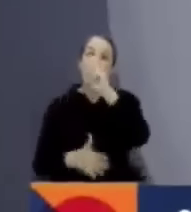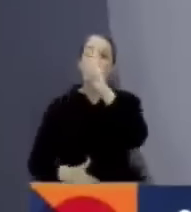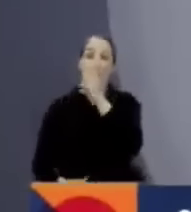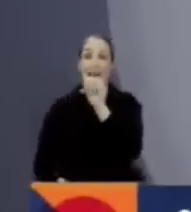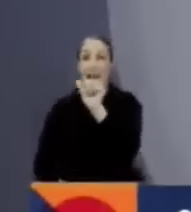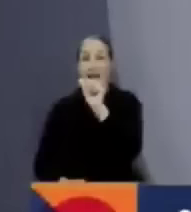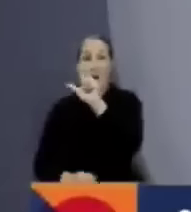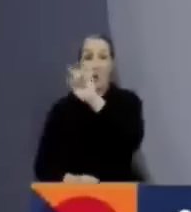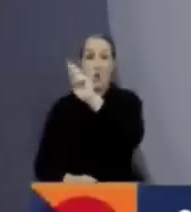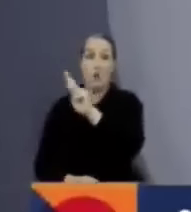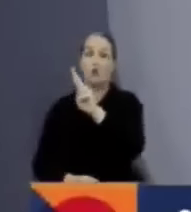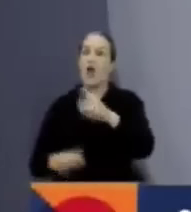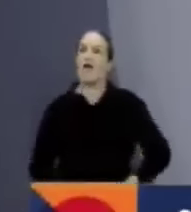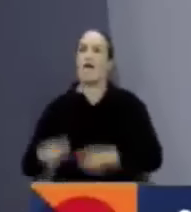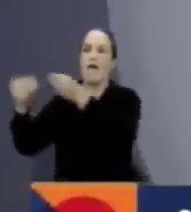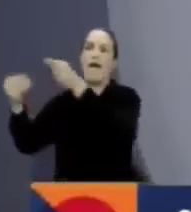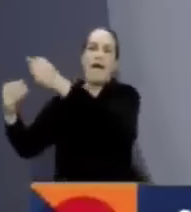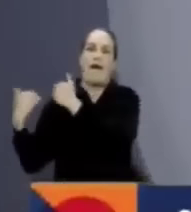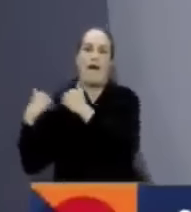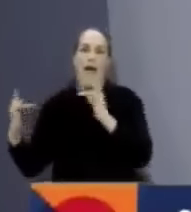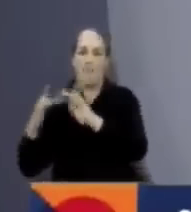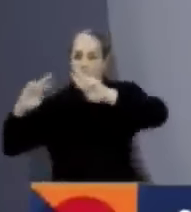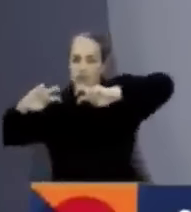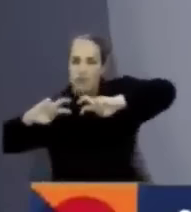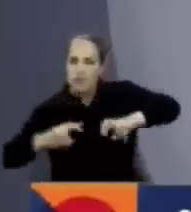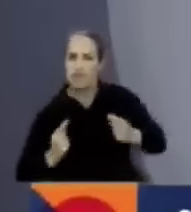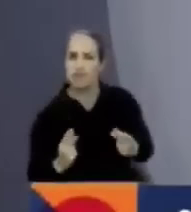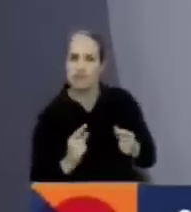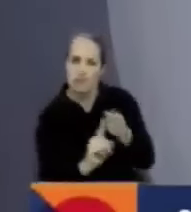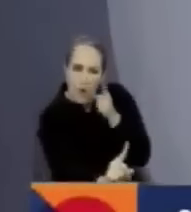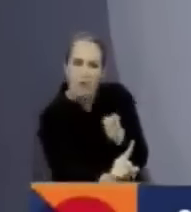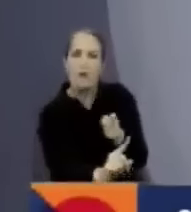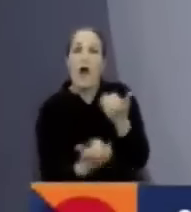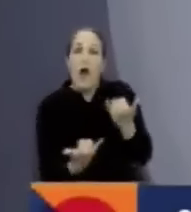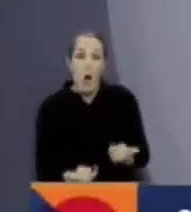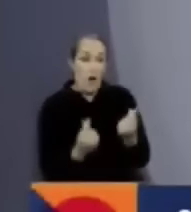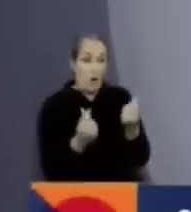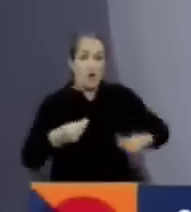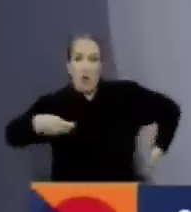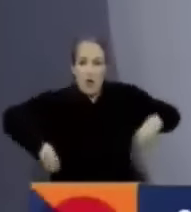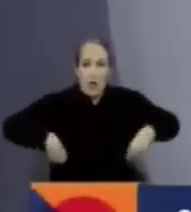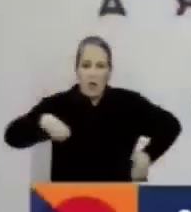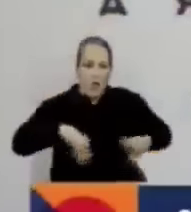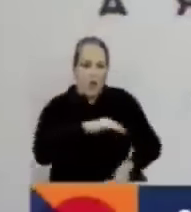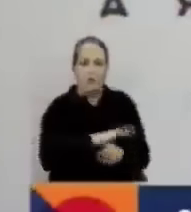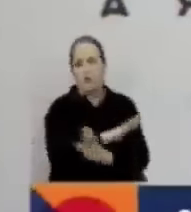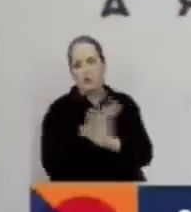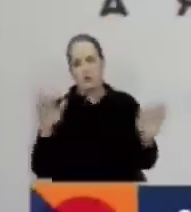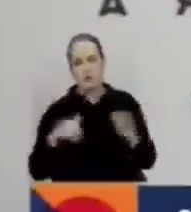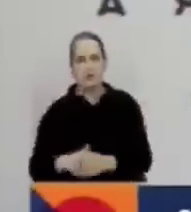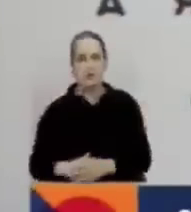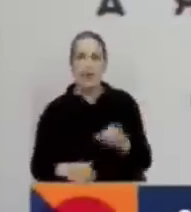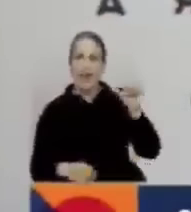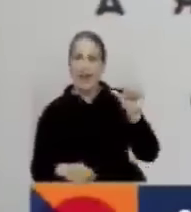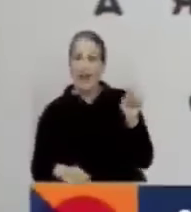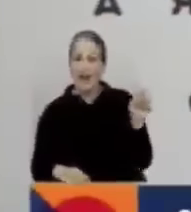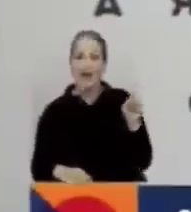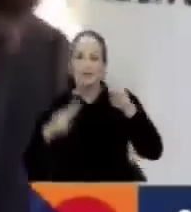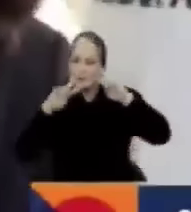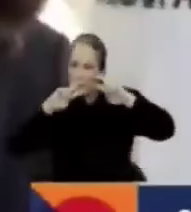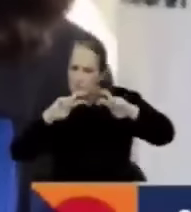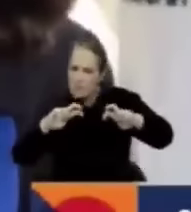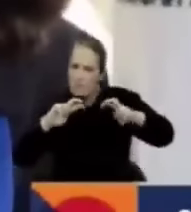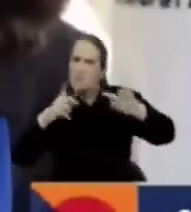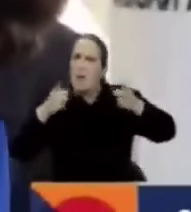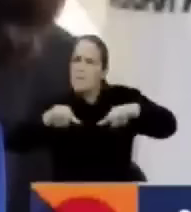Camargo, avance con objetividad y con celeridad para evitar que los recursos públicos sigan siendo objeto de corrupción. Según la congresista, sus averiguaciones también han